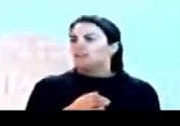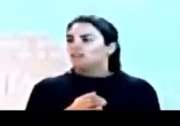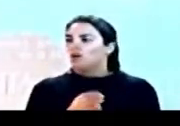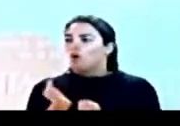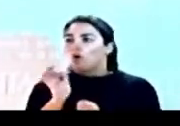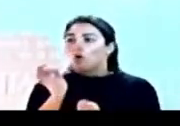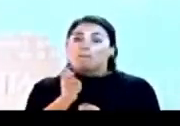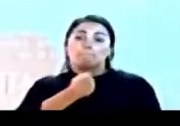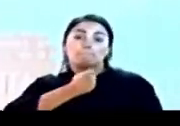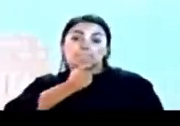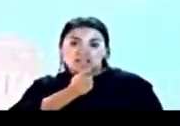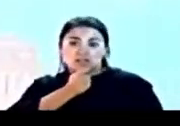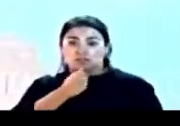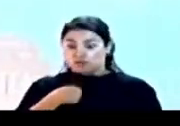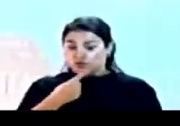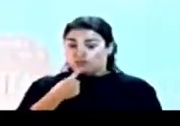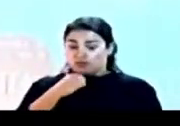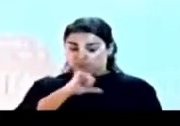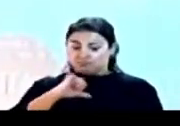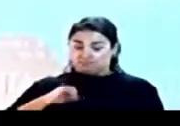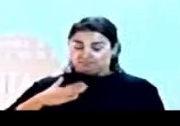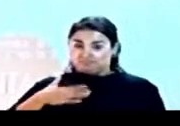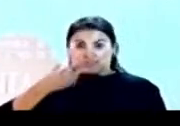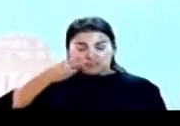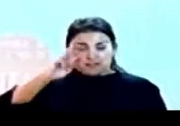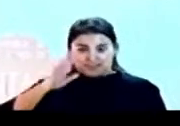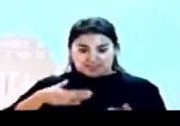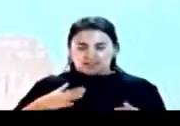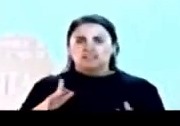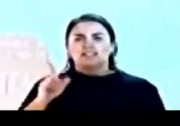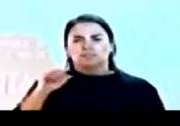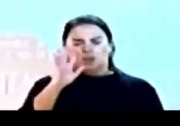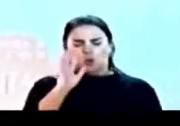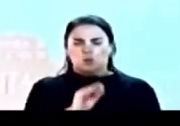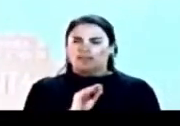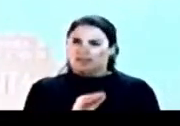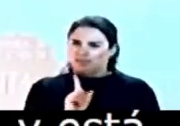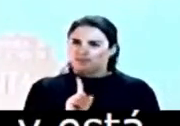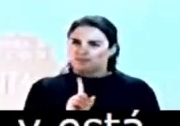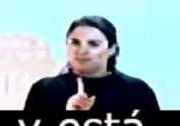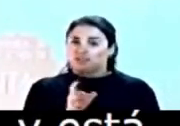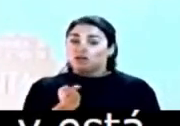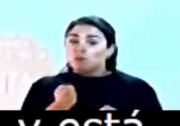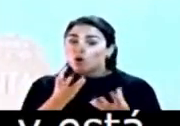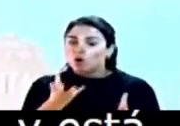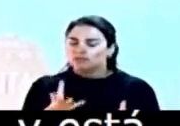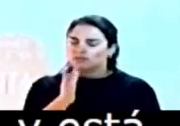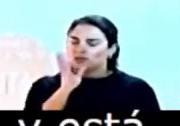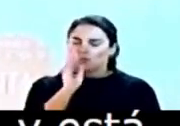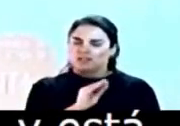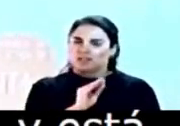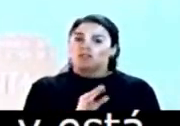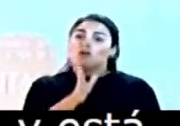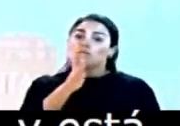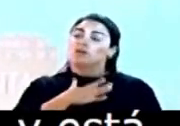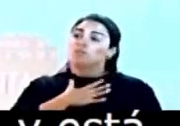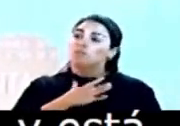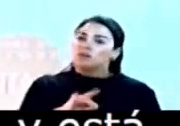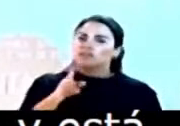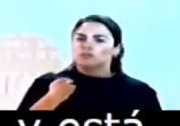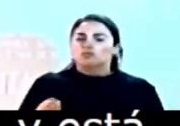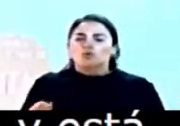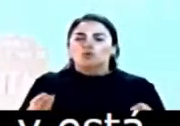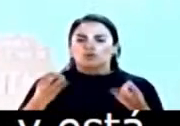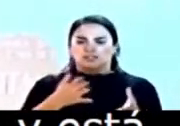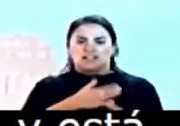de un micro, y lo digo por propia experiencia, hay que tener cuidado con las declaraciones que se hacen. Porque a lo mejor se quiere comunicar